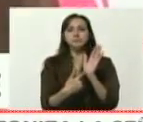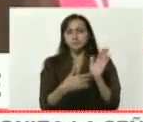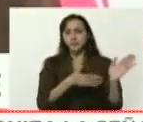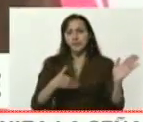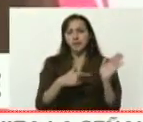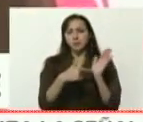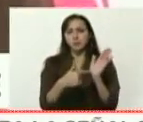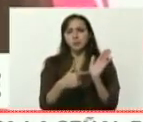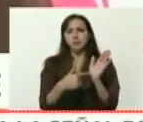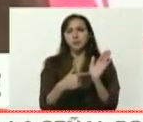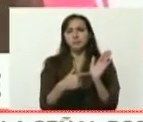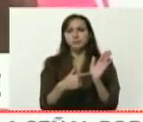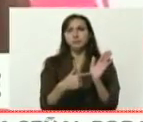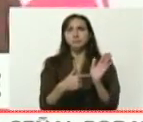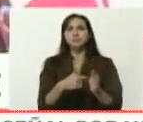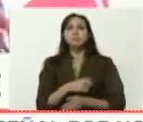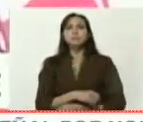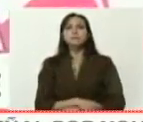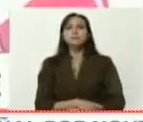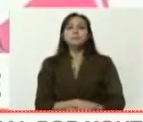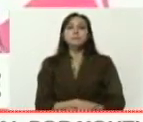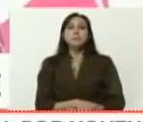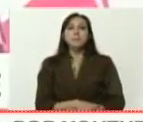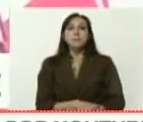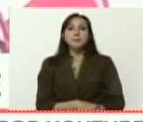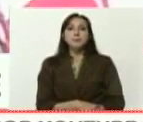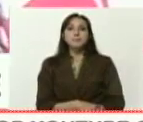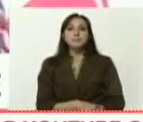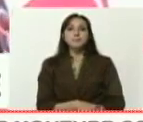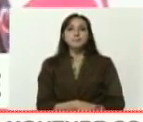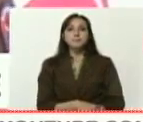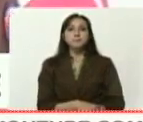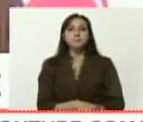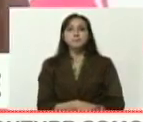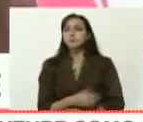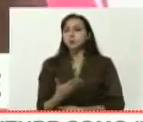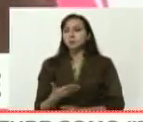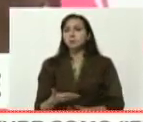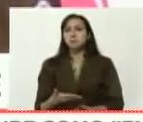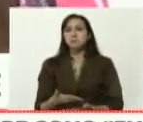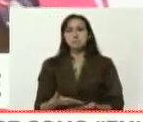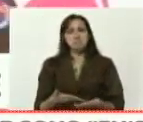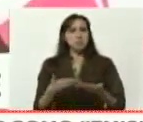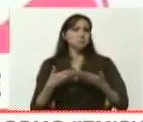Quería mostrarle algo que he recibido.